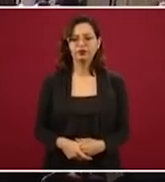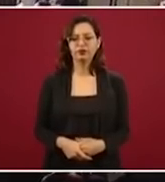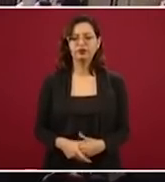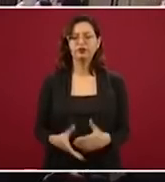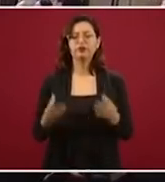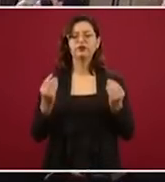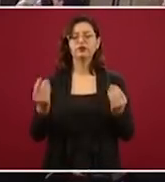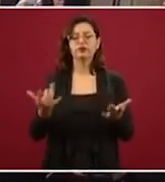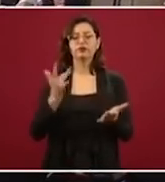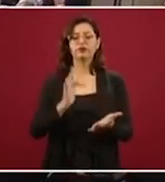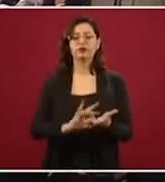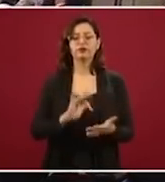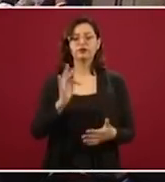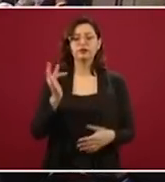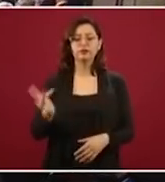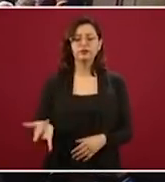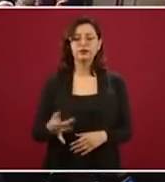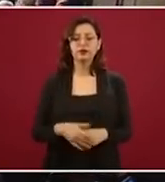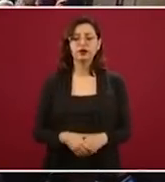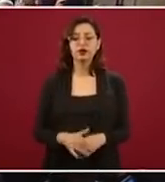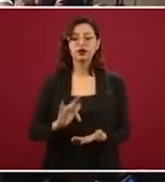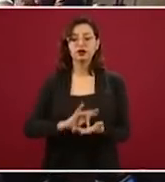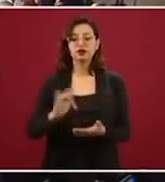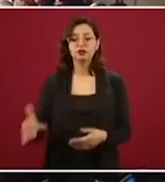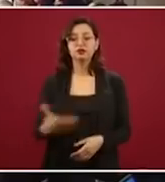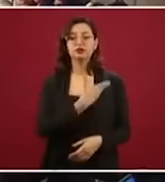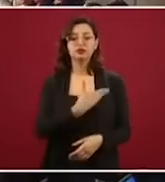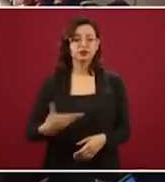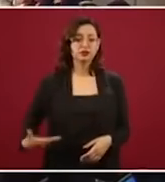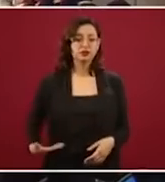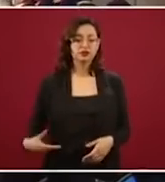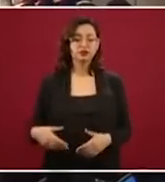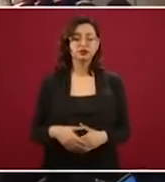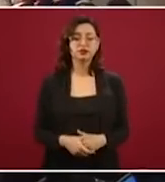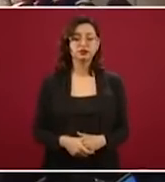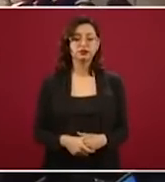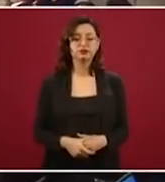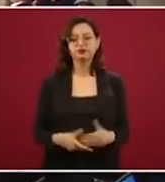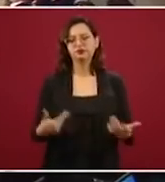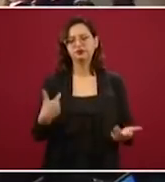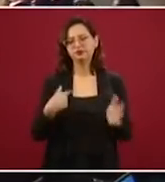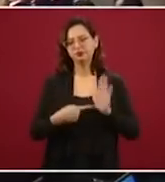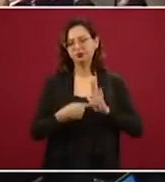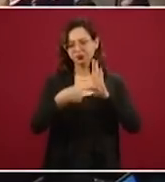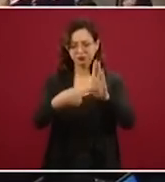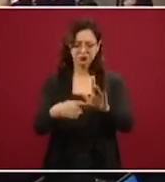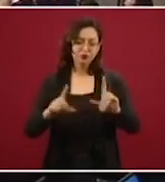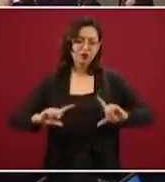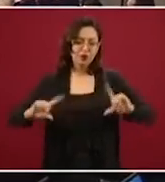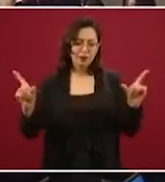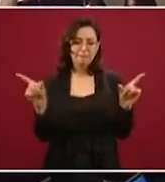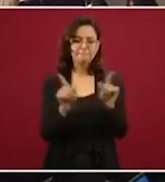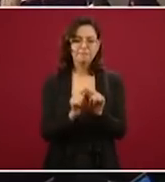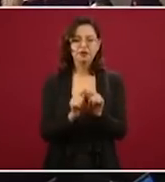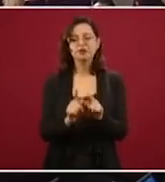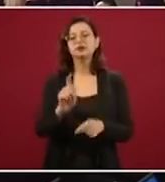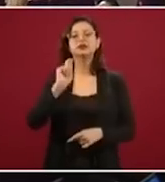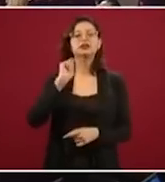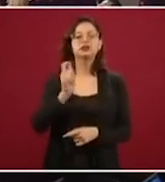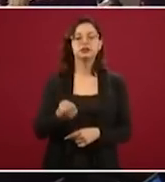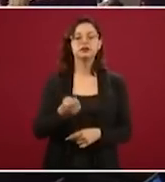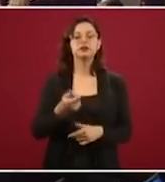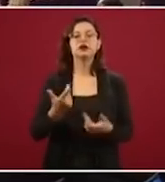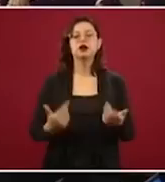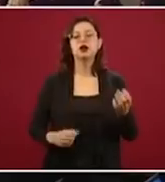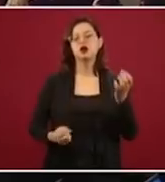Muchas gracias. Gracias al señor presidente. La presentación muy breve que se les va a hacer ahora es del arranque del